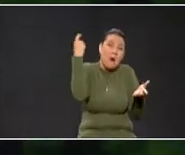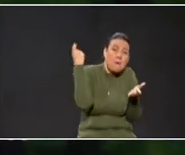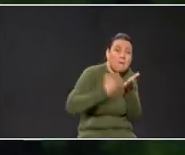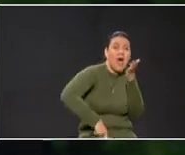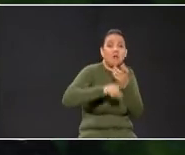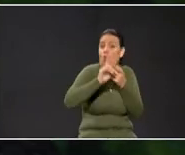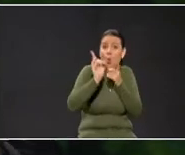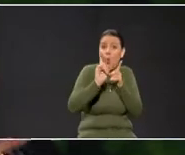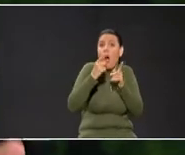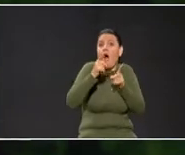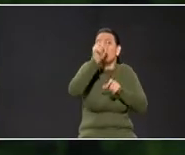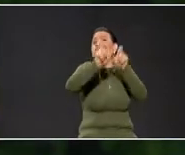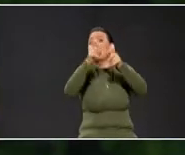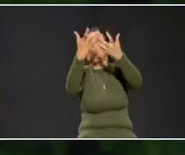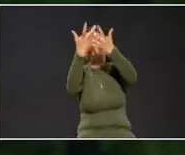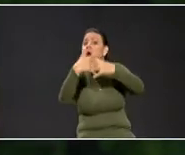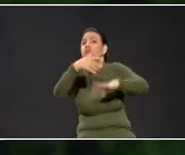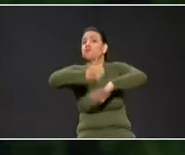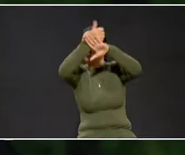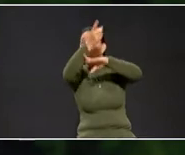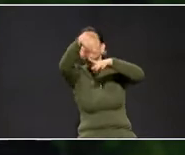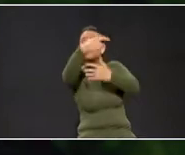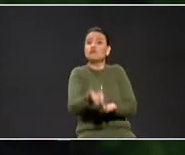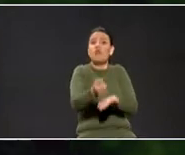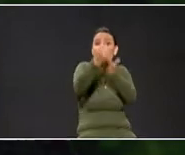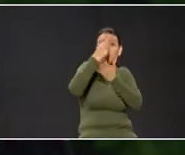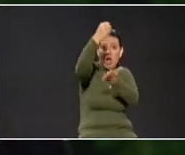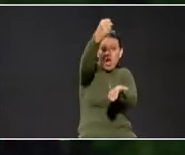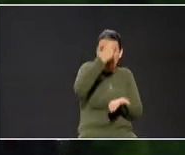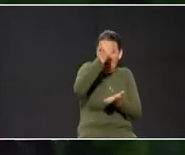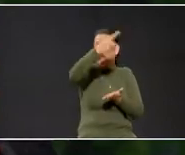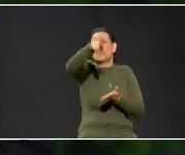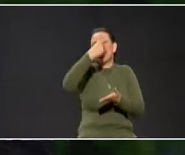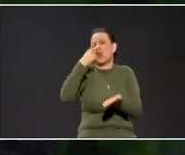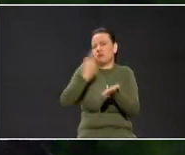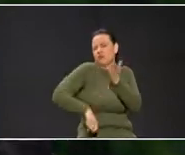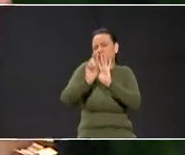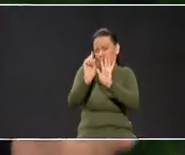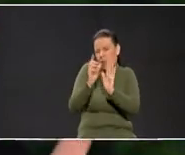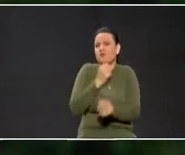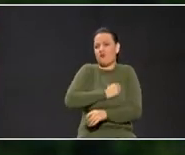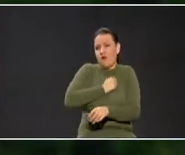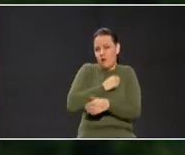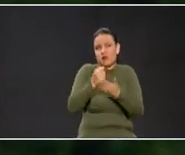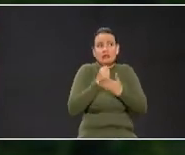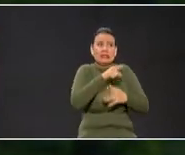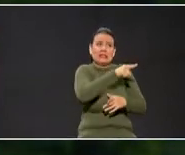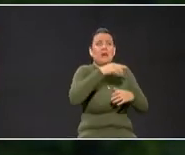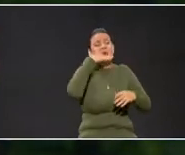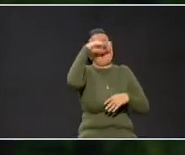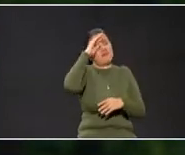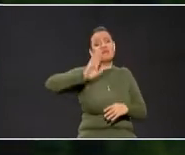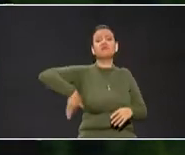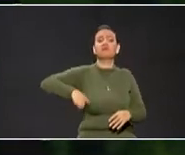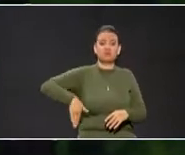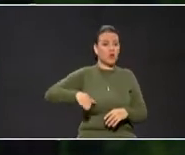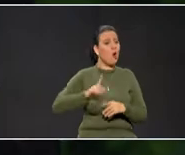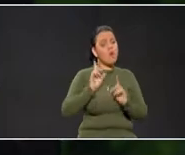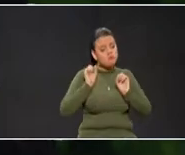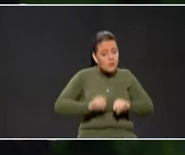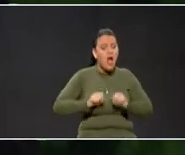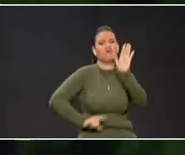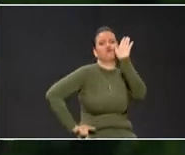para desarrollar nuestra ciudad de medellín y que medellín vuelva a ser lo que fue antes y que hoy está en el atraso medellín puede volver a